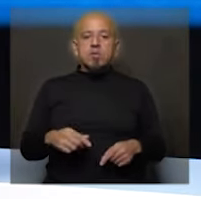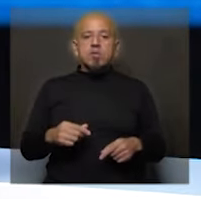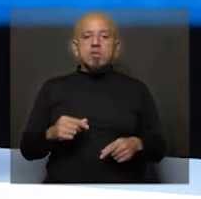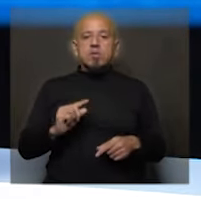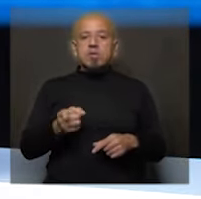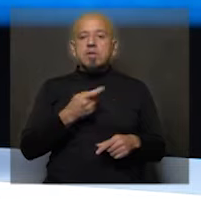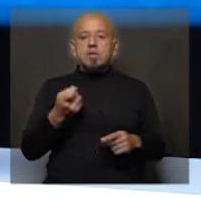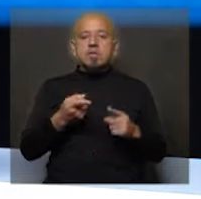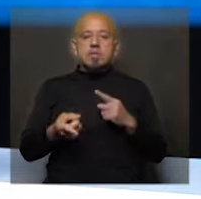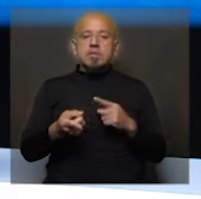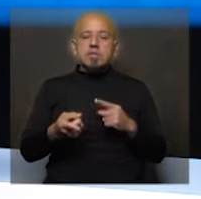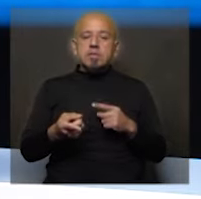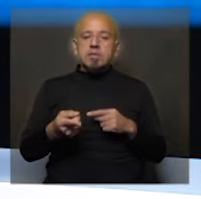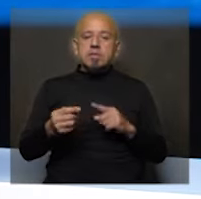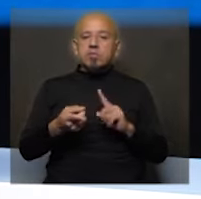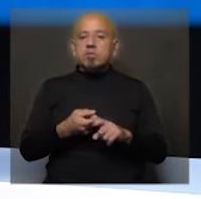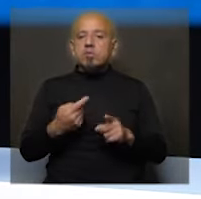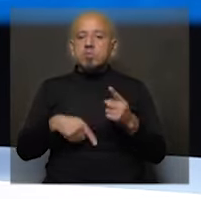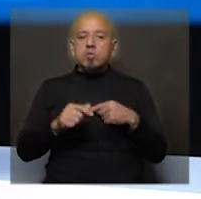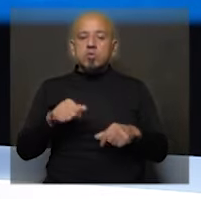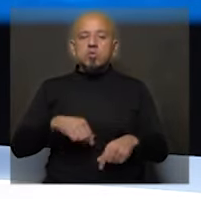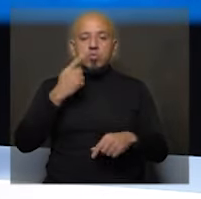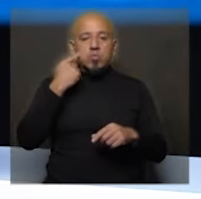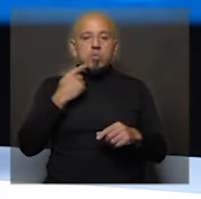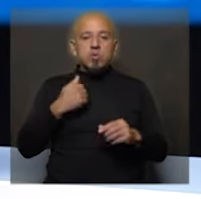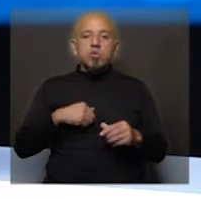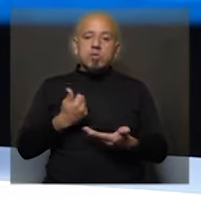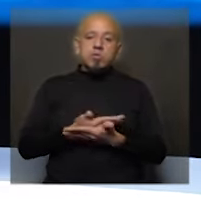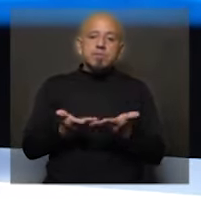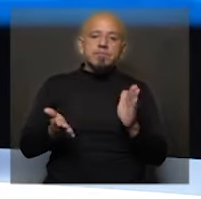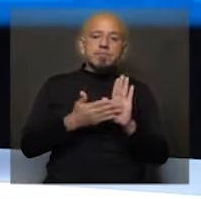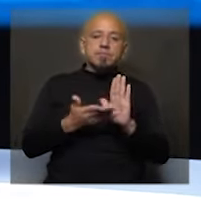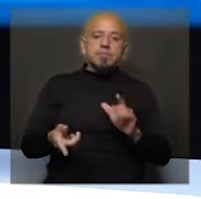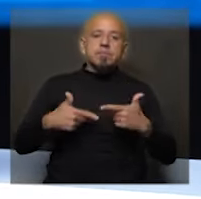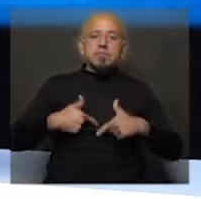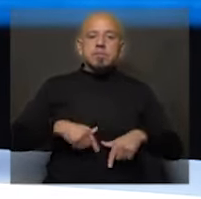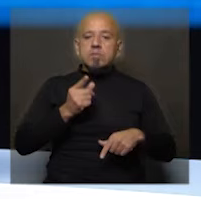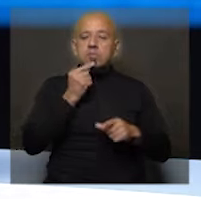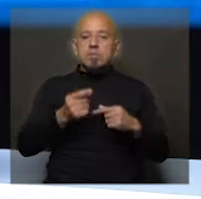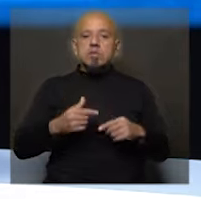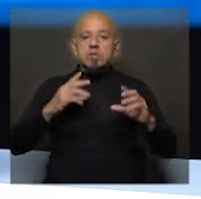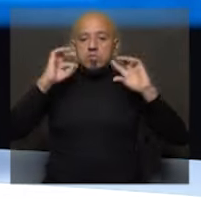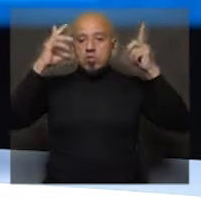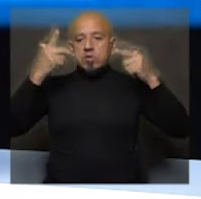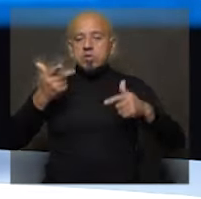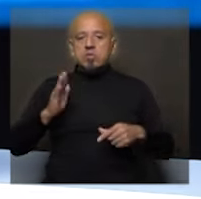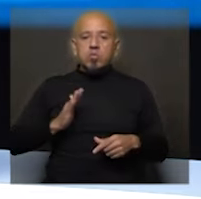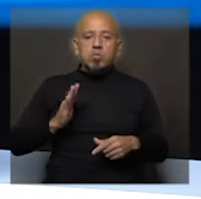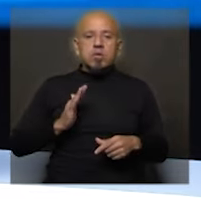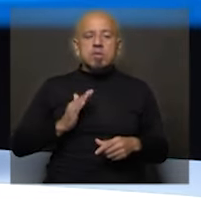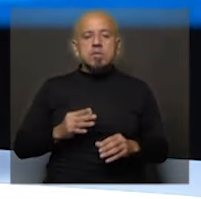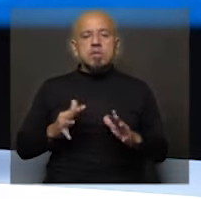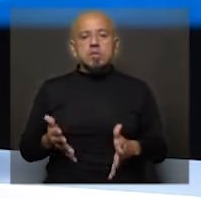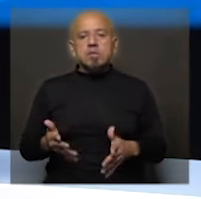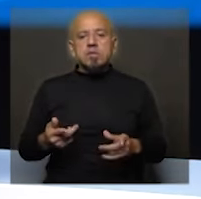expareja pero en los números que hoy presentaba el Ministerio del interior también aparecen muertes violentas de mujeres y esto tiene que ver